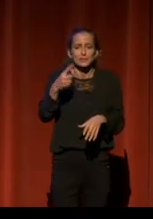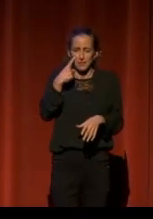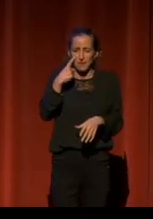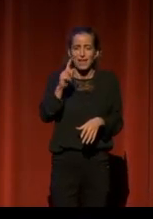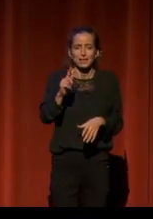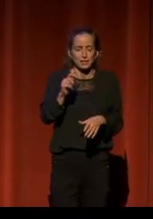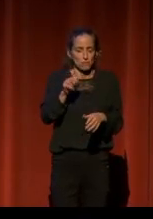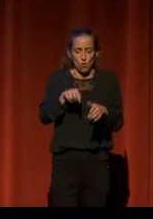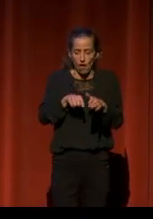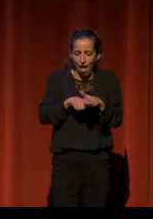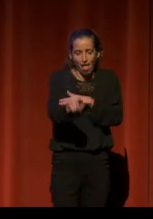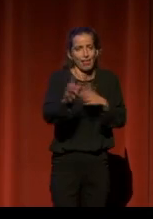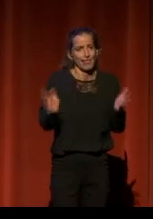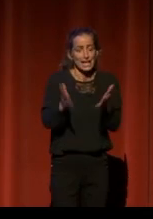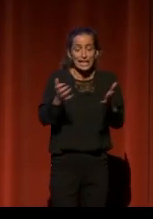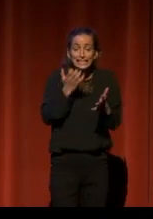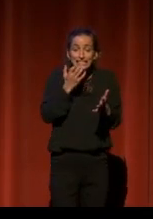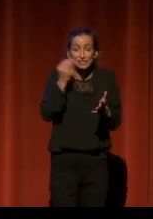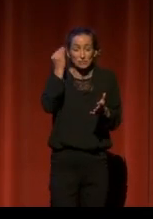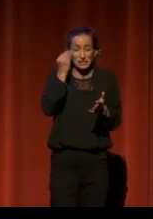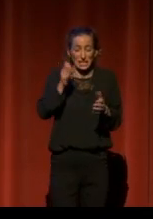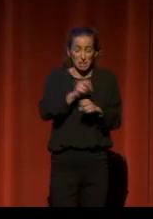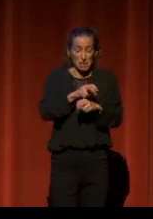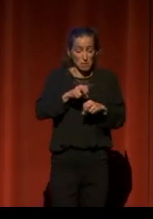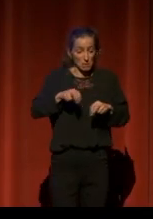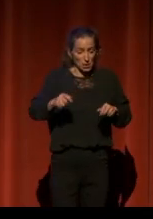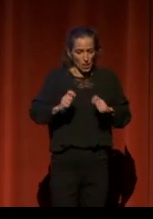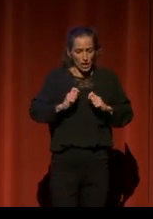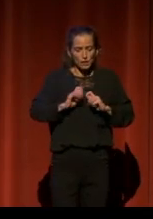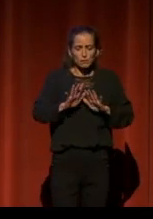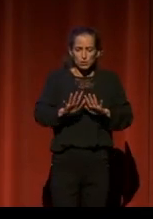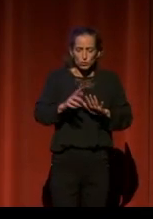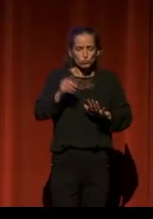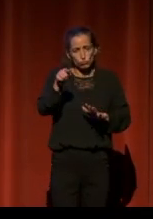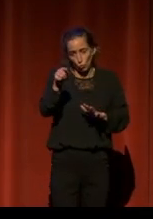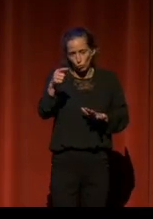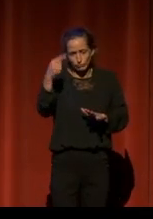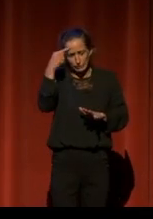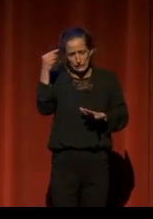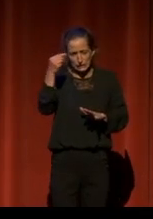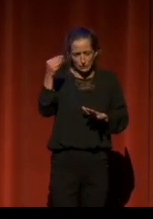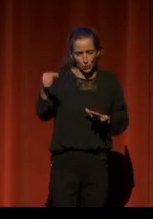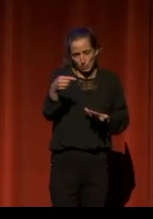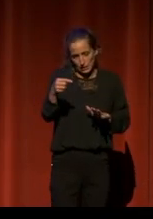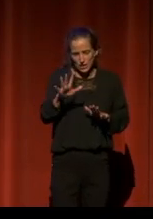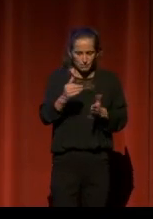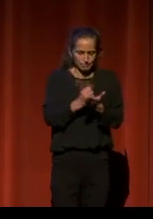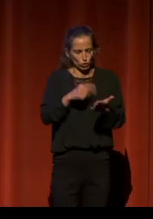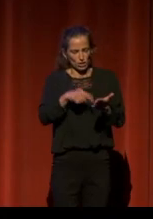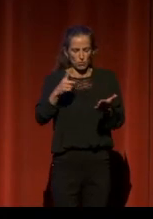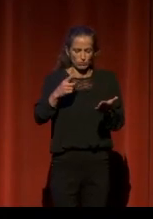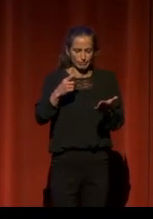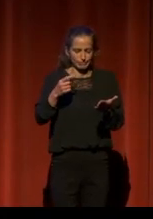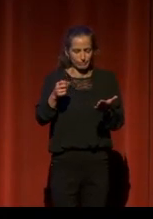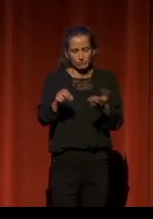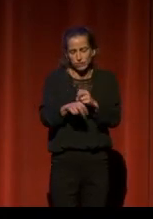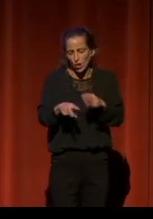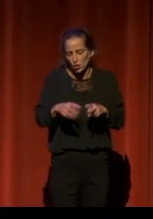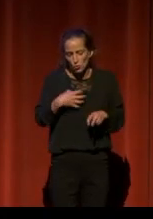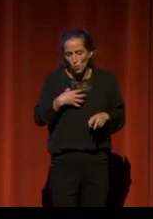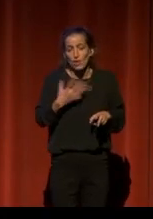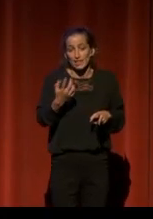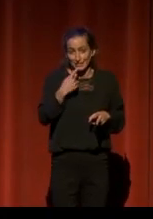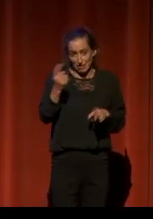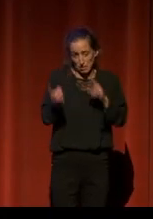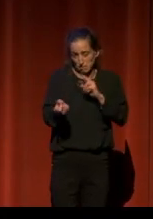distancias si crees que va a ir a peor y no puedes influir eh Y eres un pesimista prototipa peor no puede ir no inventa el futuro imagina lo